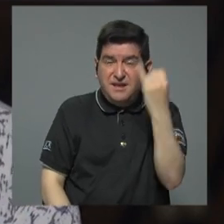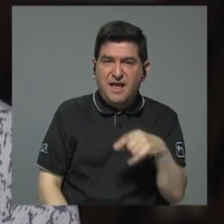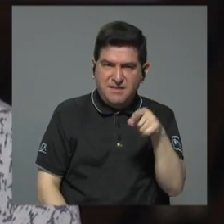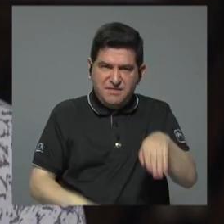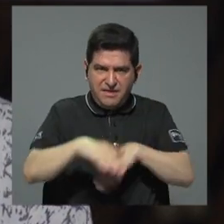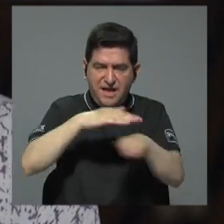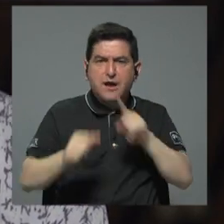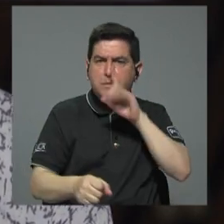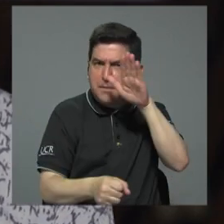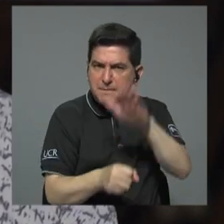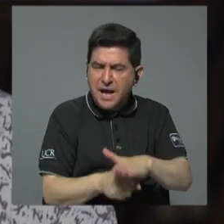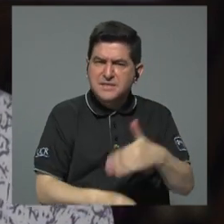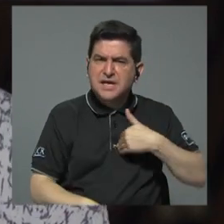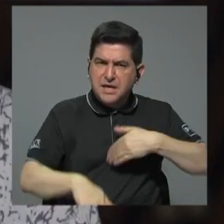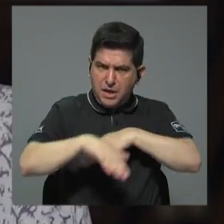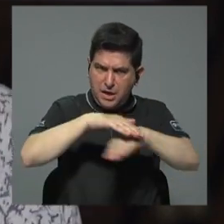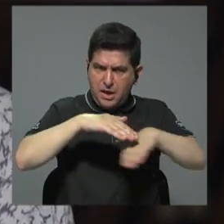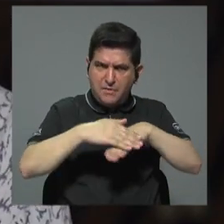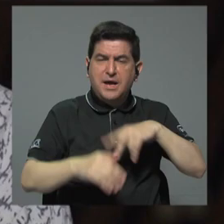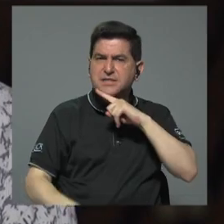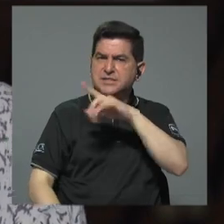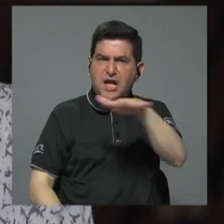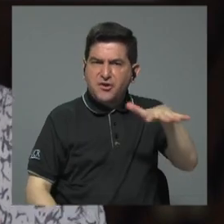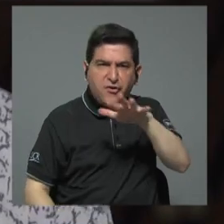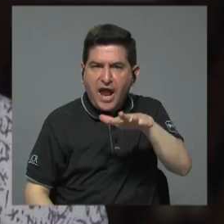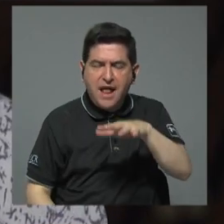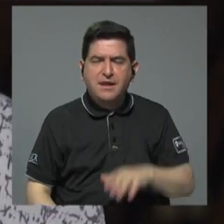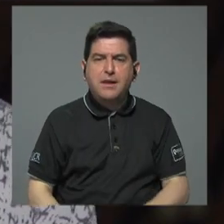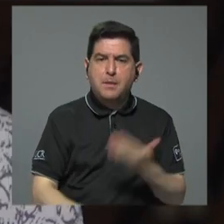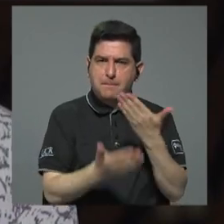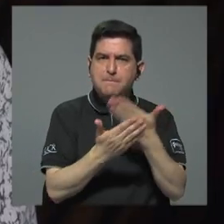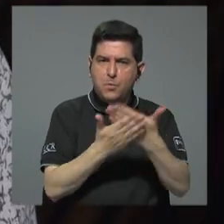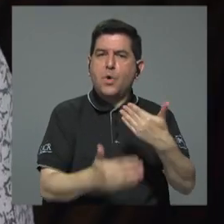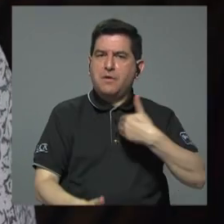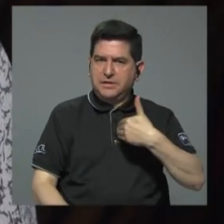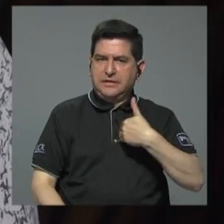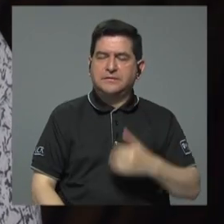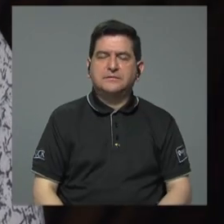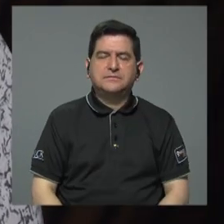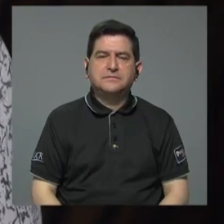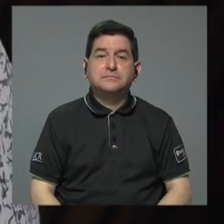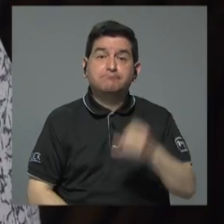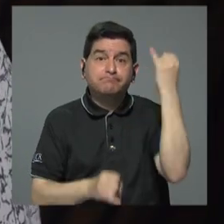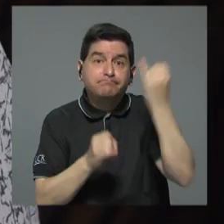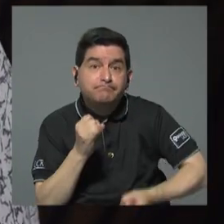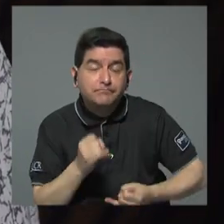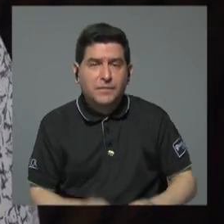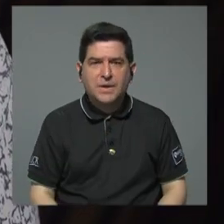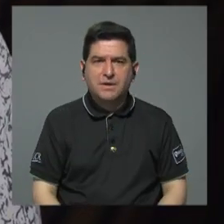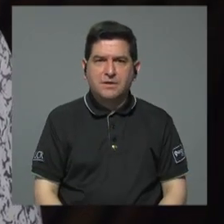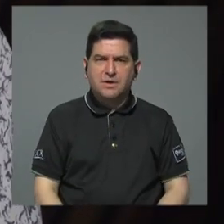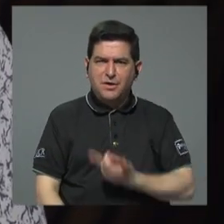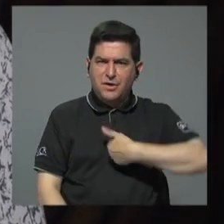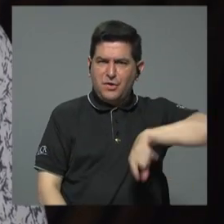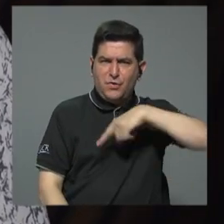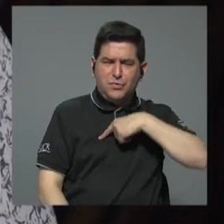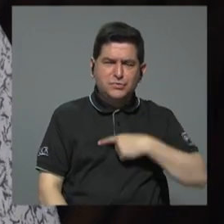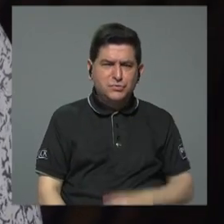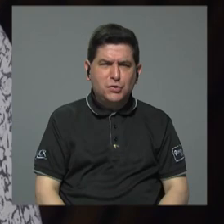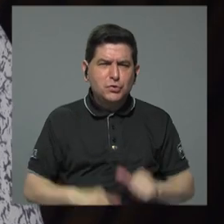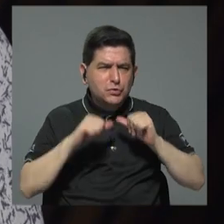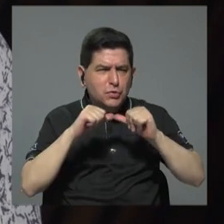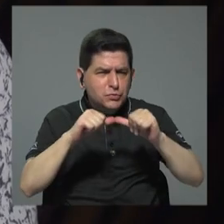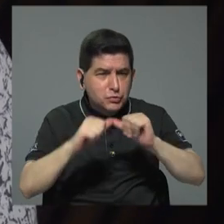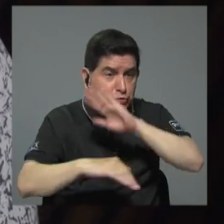se basa la promesa tienen sustento en la realidad con la evidencia disponible. Por último, ¿cómo vamos a estar haciendo el seguimiento